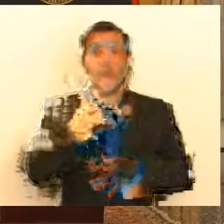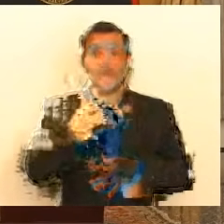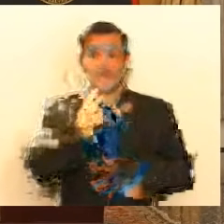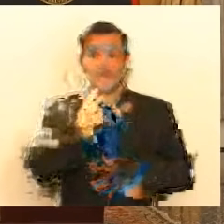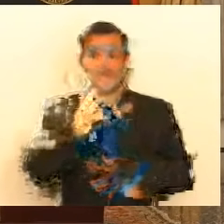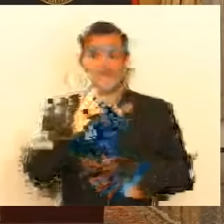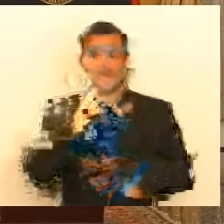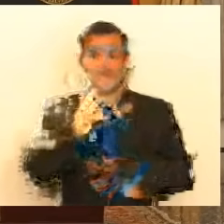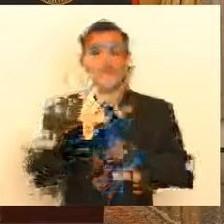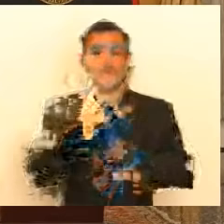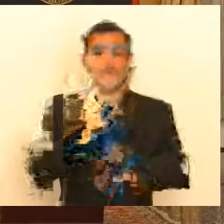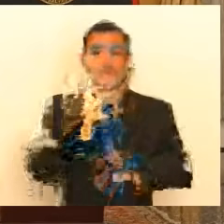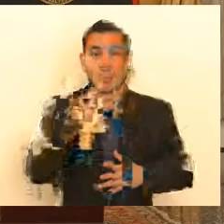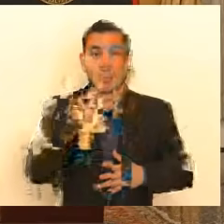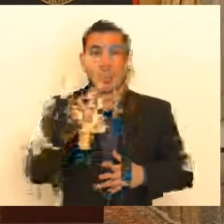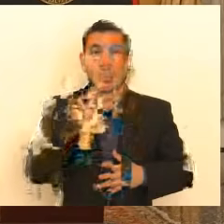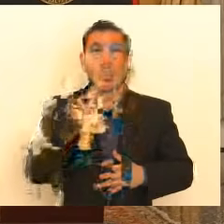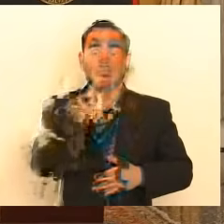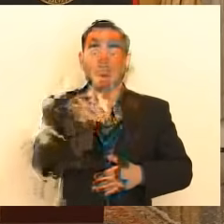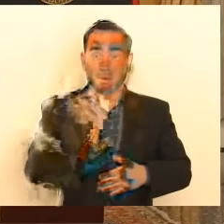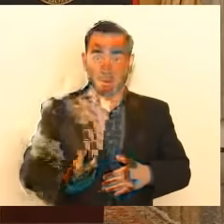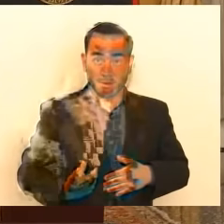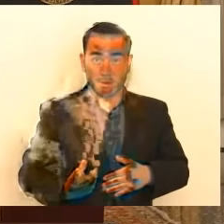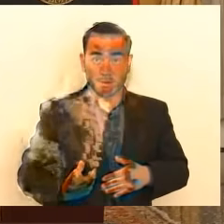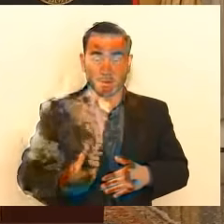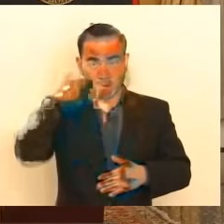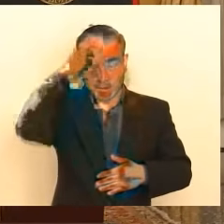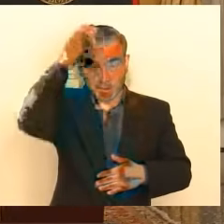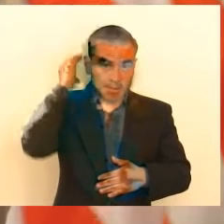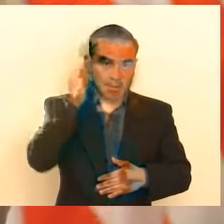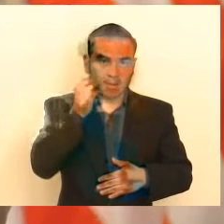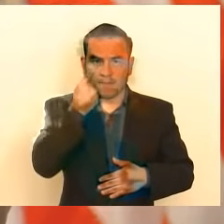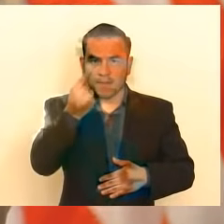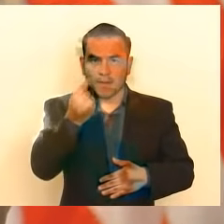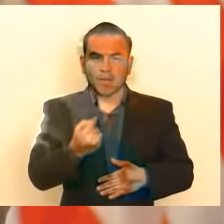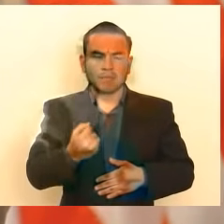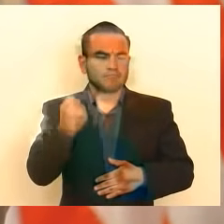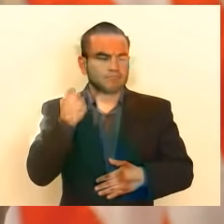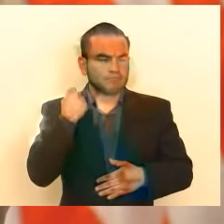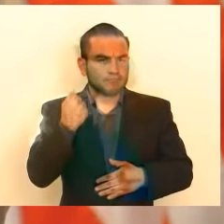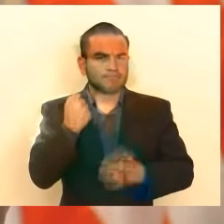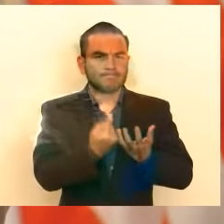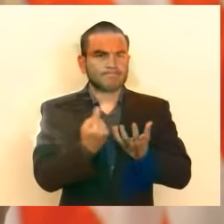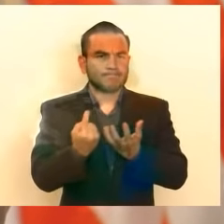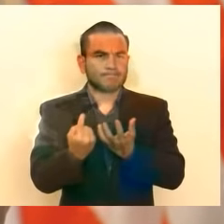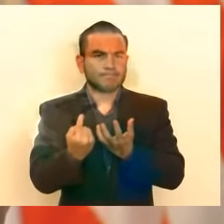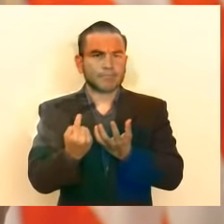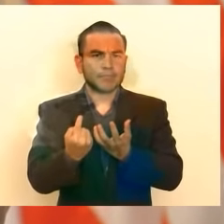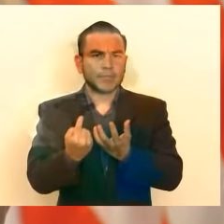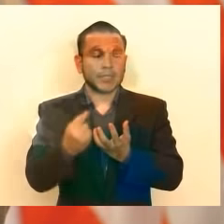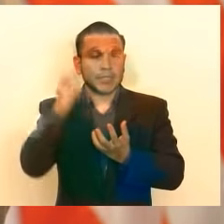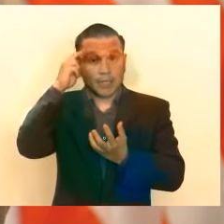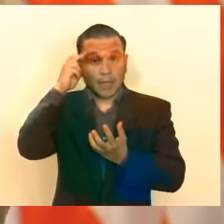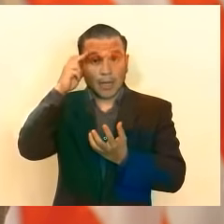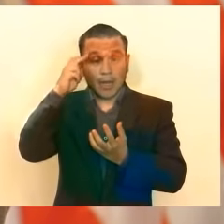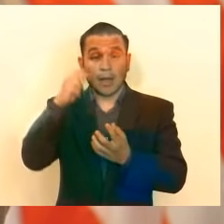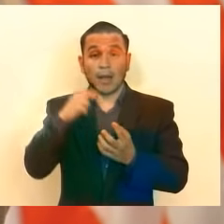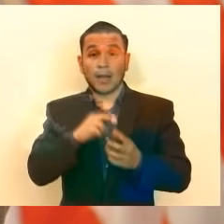nosotros y una cosa que el presidente que lo hace un gran presidente es que no solamente identifica